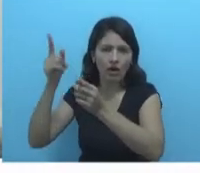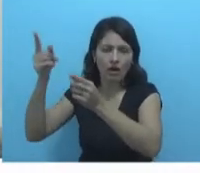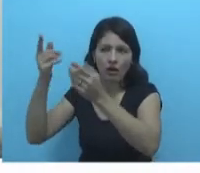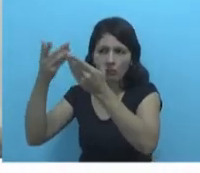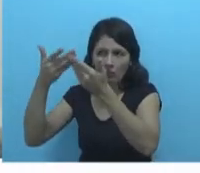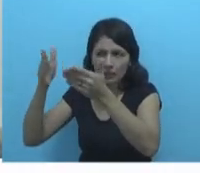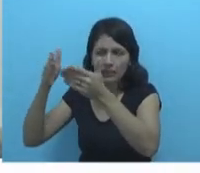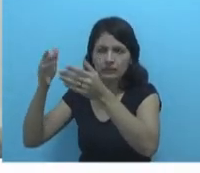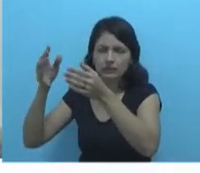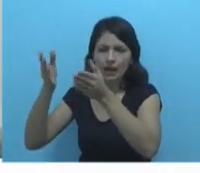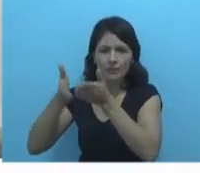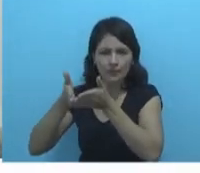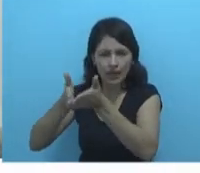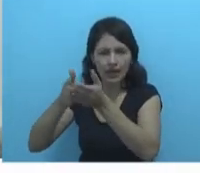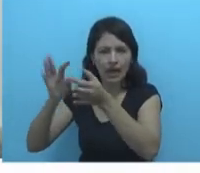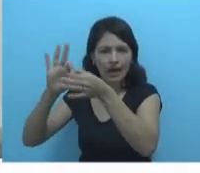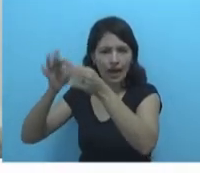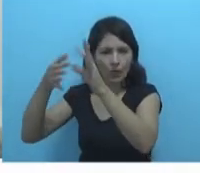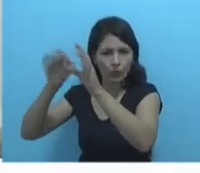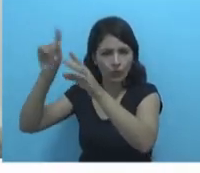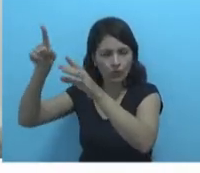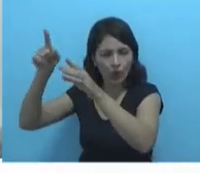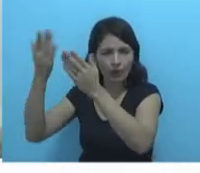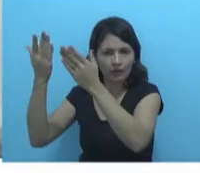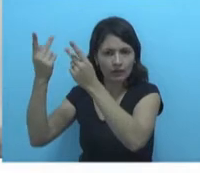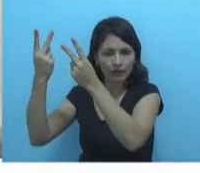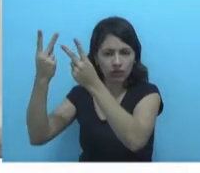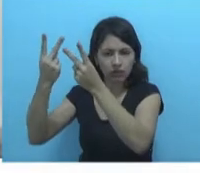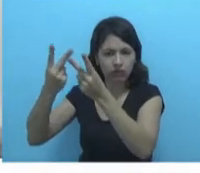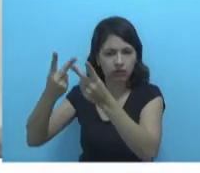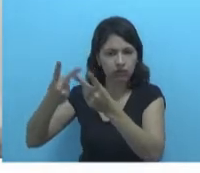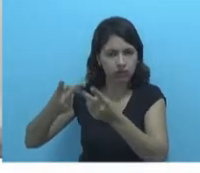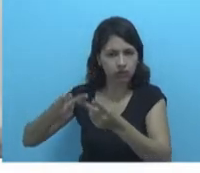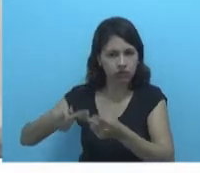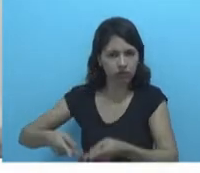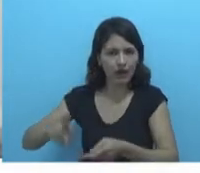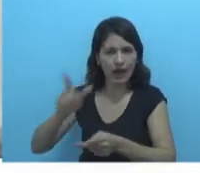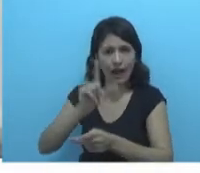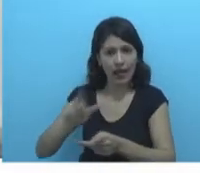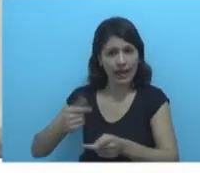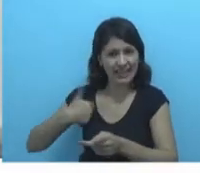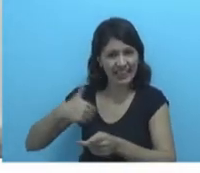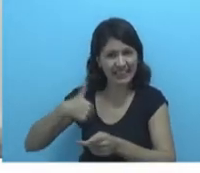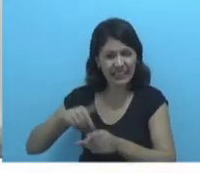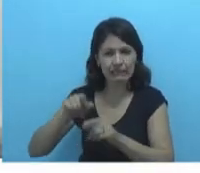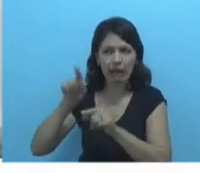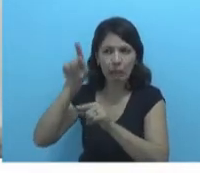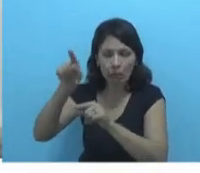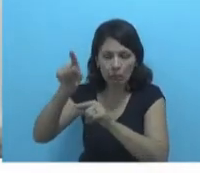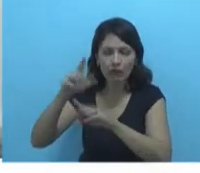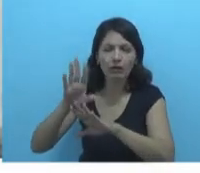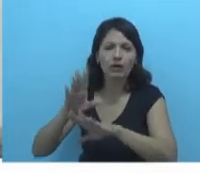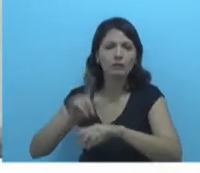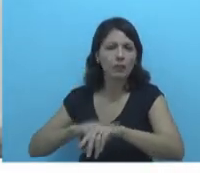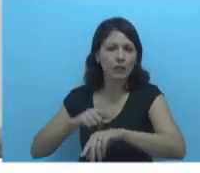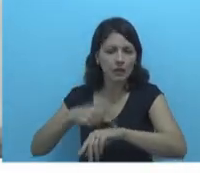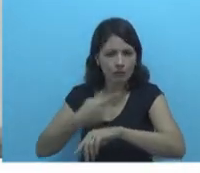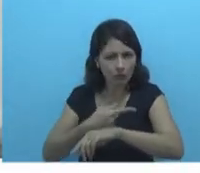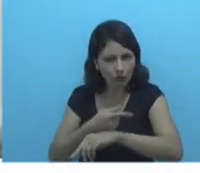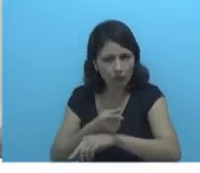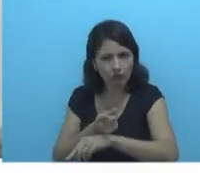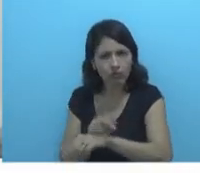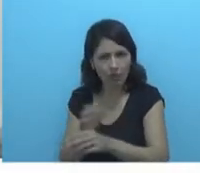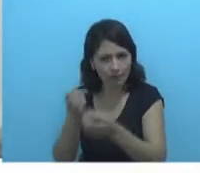no alcanza la cantidad de días de navegación para cumplir el tiempo de cuarentena